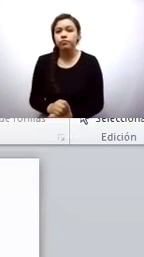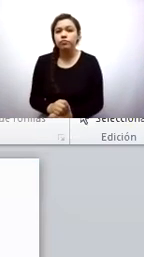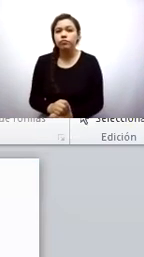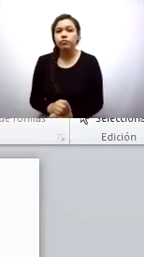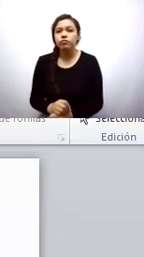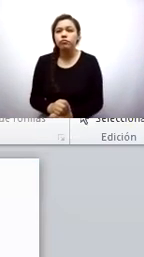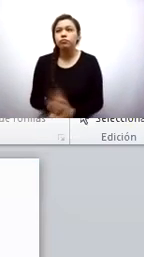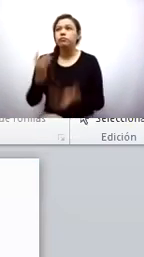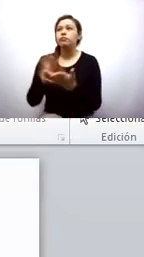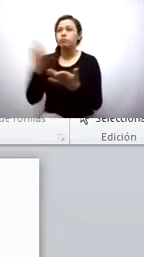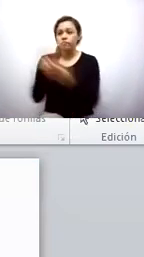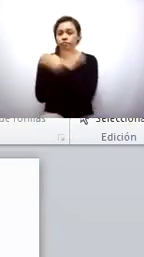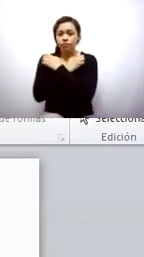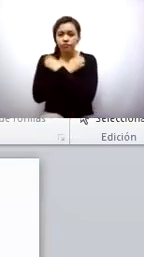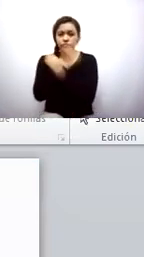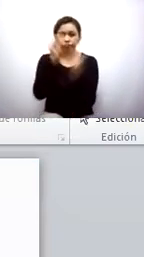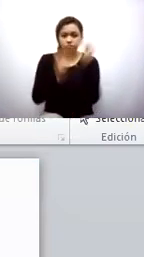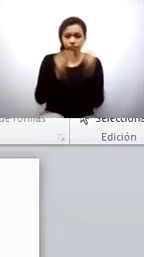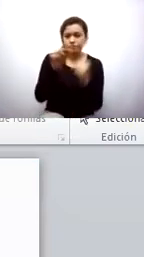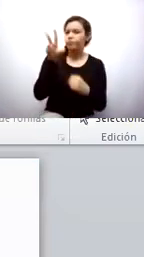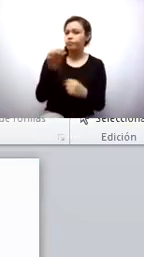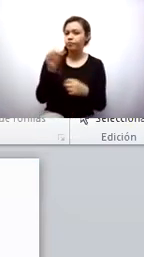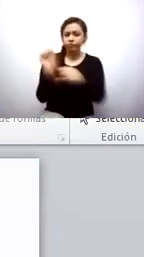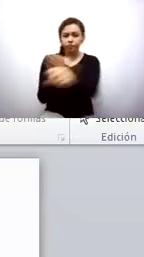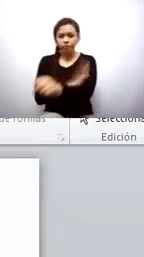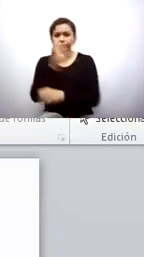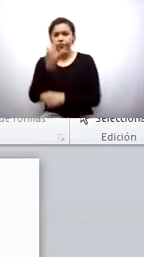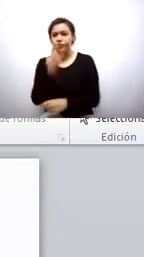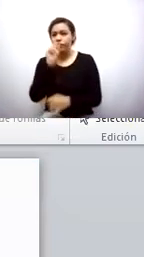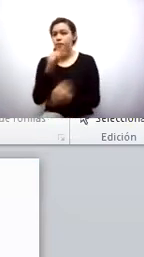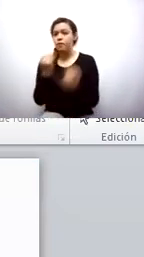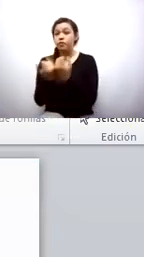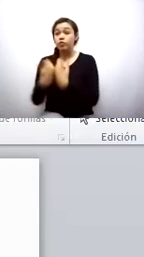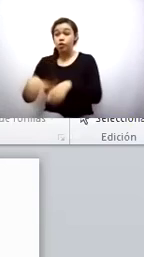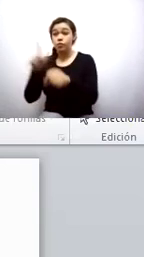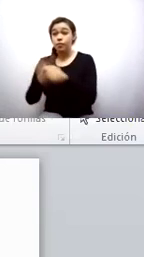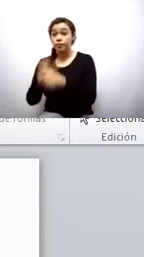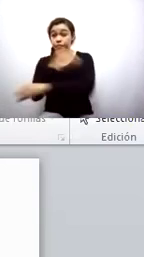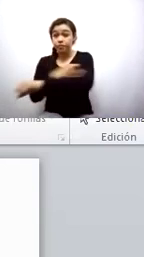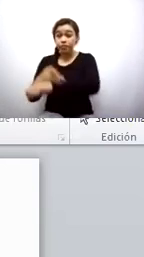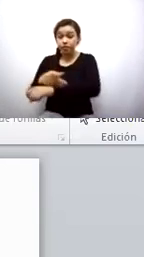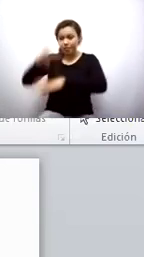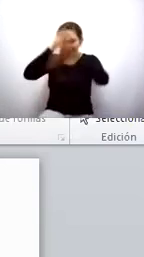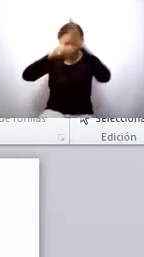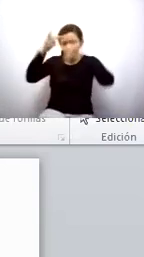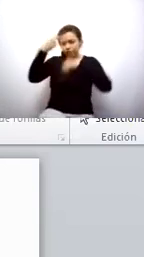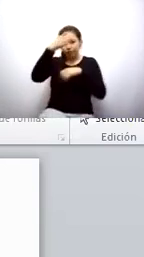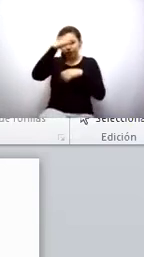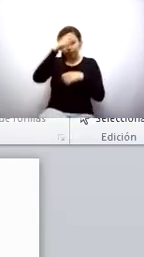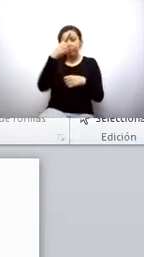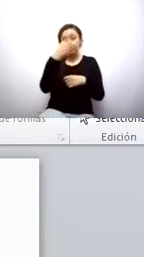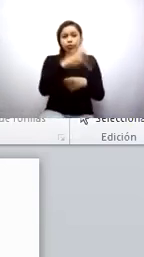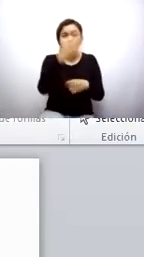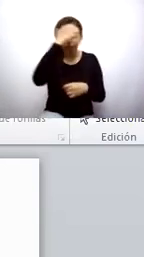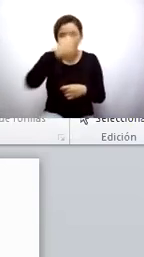nivel educativo, no solo a nivel emocional, sino a nivel social, a nivel familiar, que podamos retomar qué es lo que ellos han vivido y